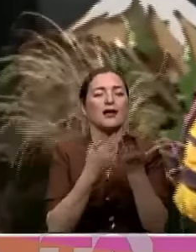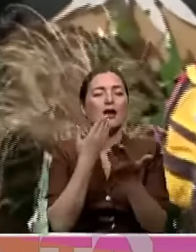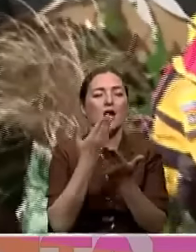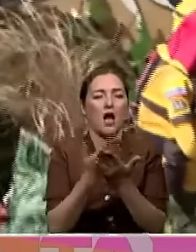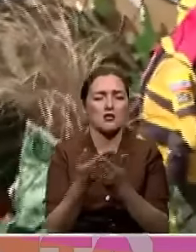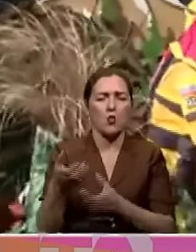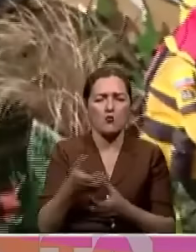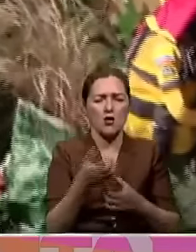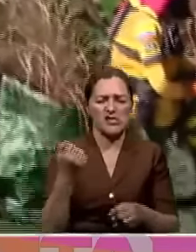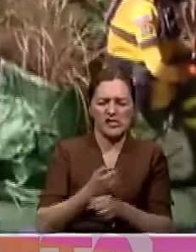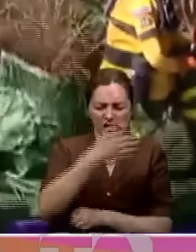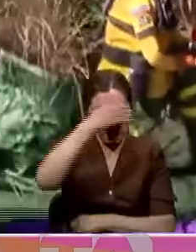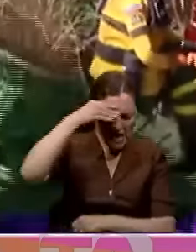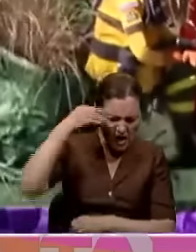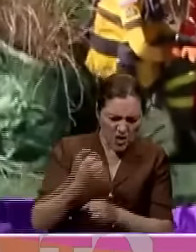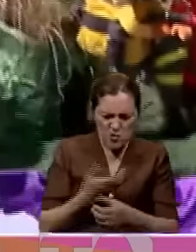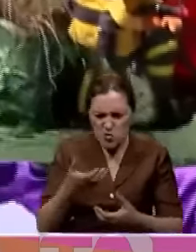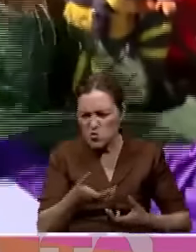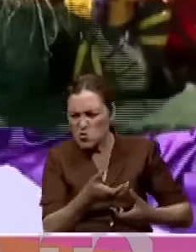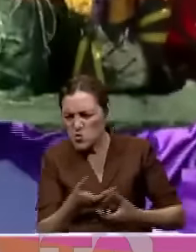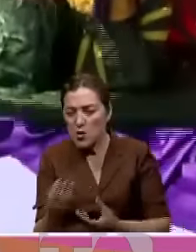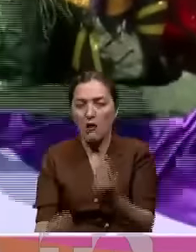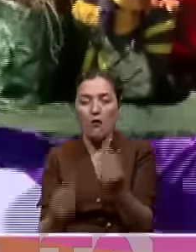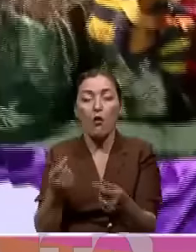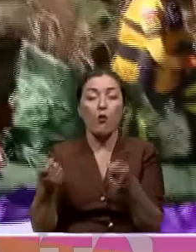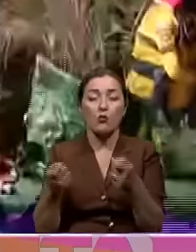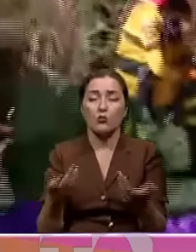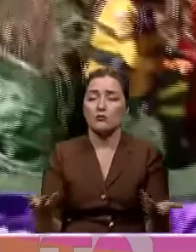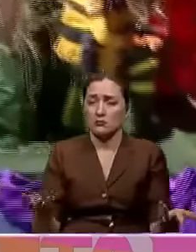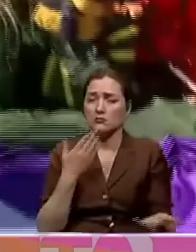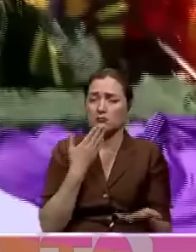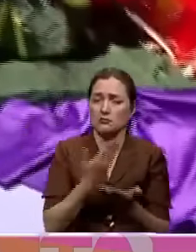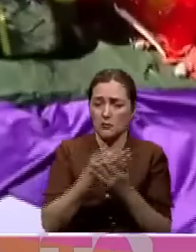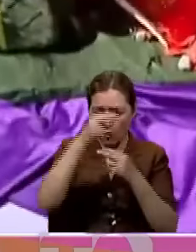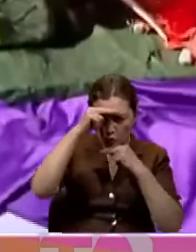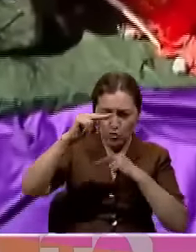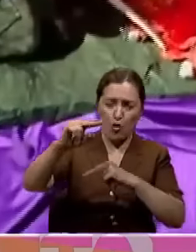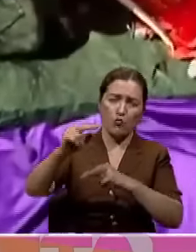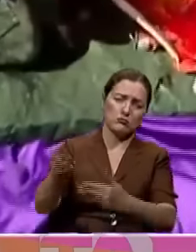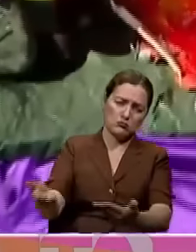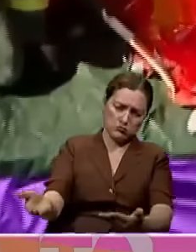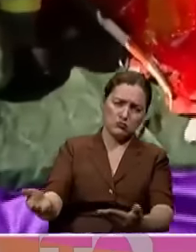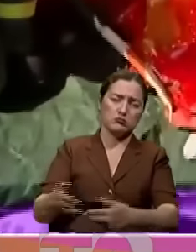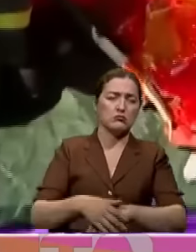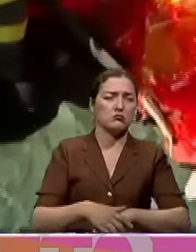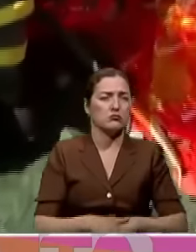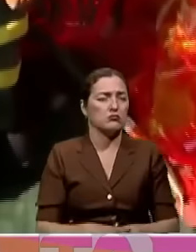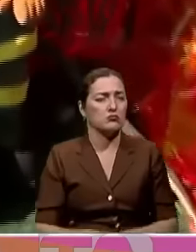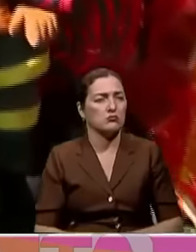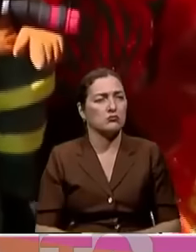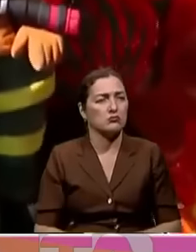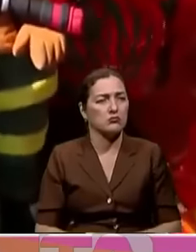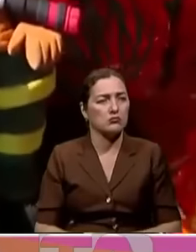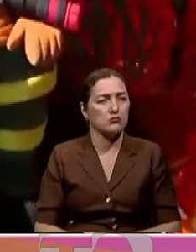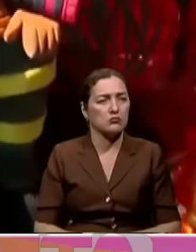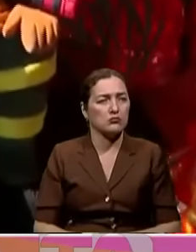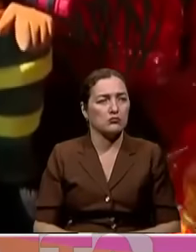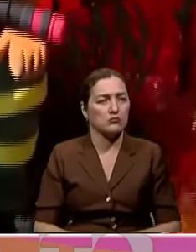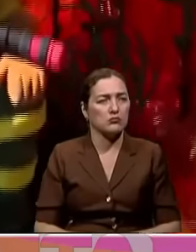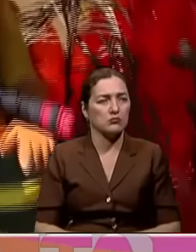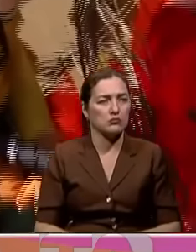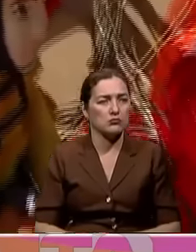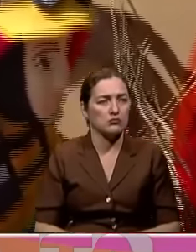ellos, pues pudimos lograr concluir todo esto de los incendios forestales. Y bueno, es un homenaje a ellos, a todo el país que supo estar en